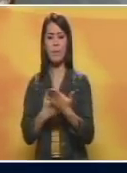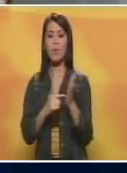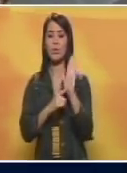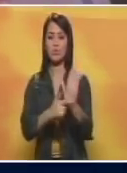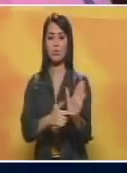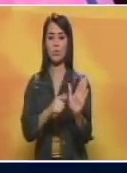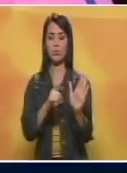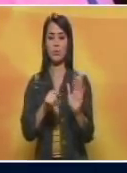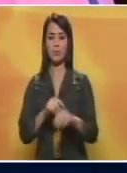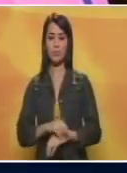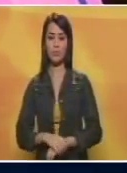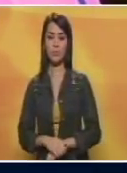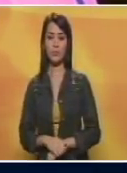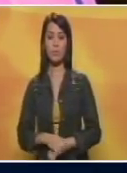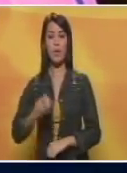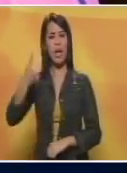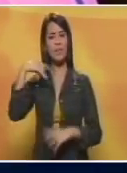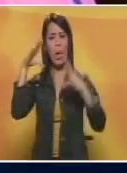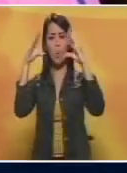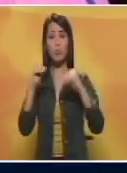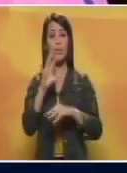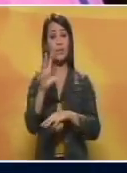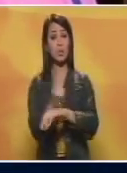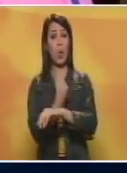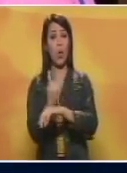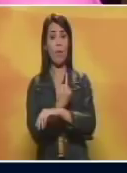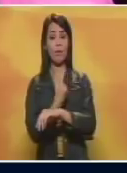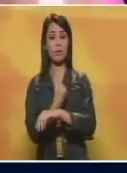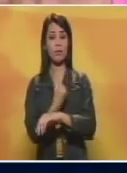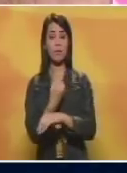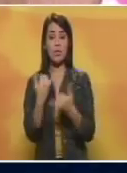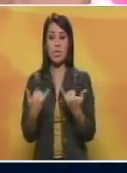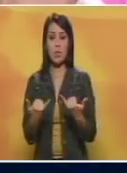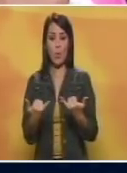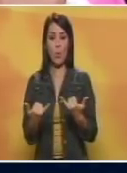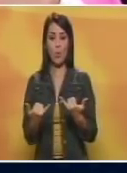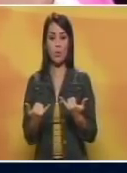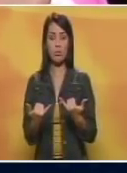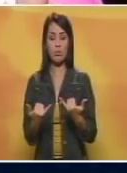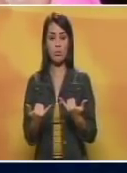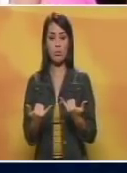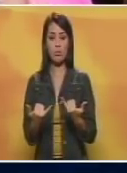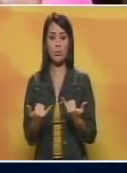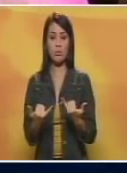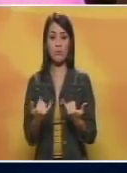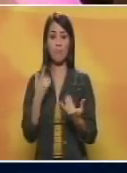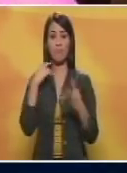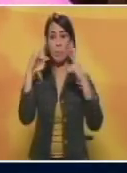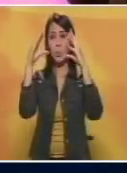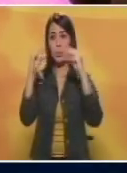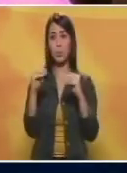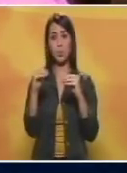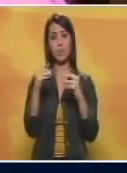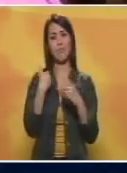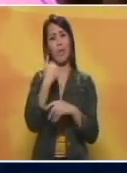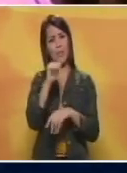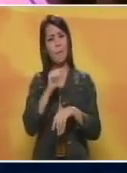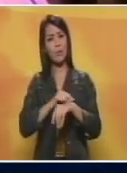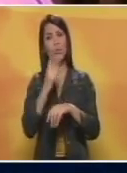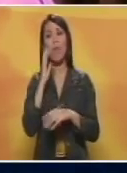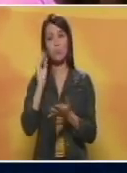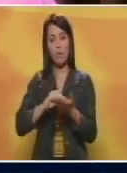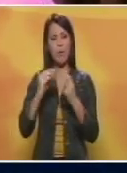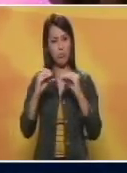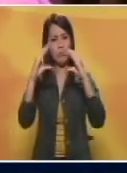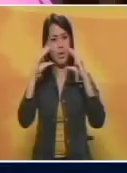a ustedes ayer nos los quitaron como cinco horas y ahorita no la que se bajó menos mal que como a los diez minutos regresó